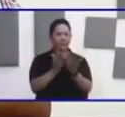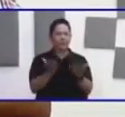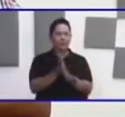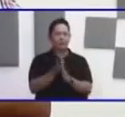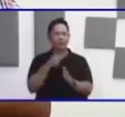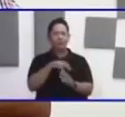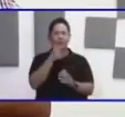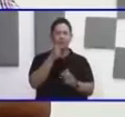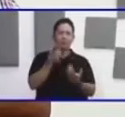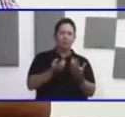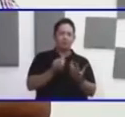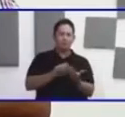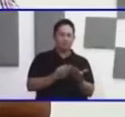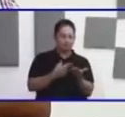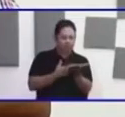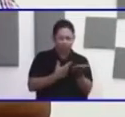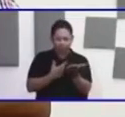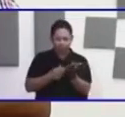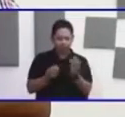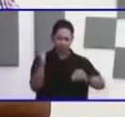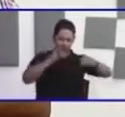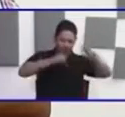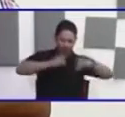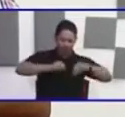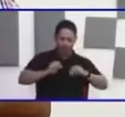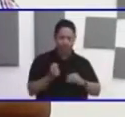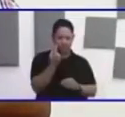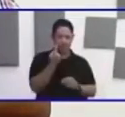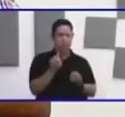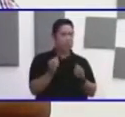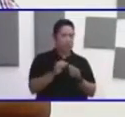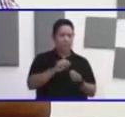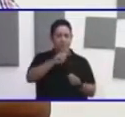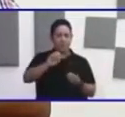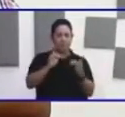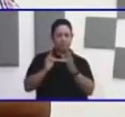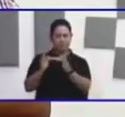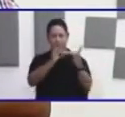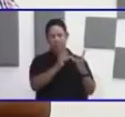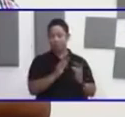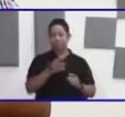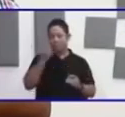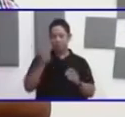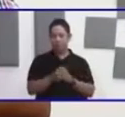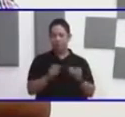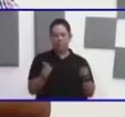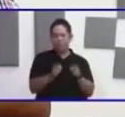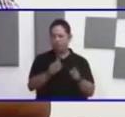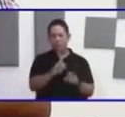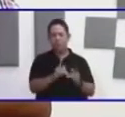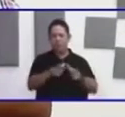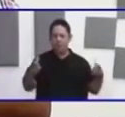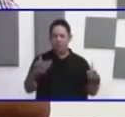en esa primera fase. Una vez terminada esta emergencia por COVID-19, que pase la pandemia, que salga la